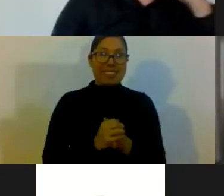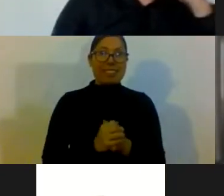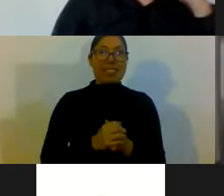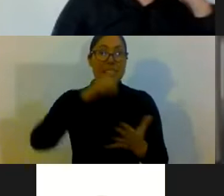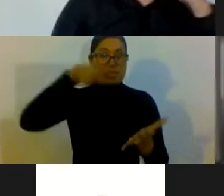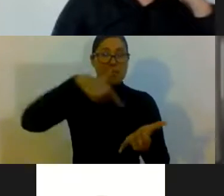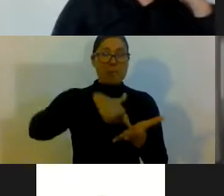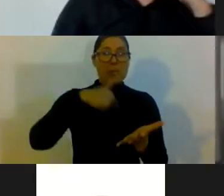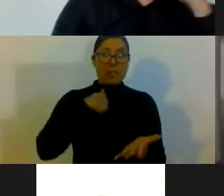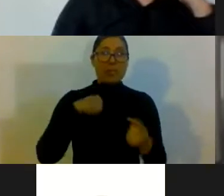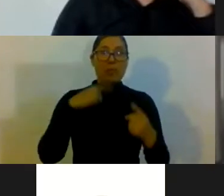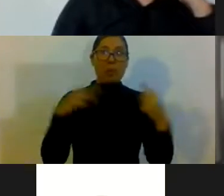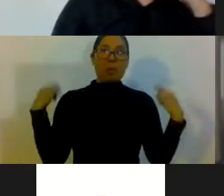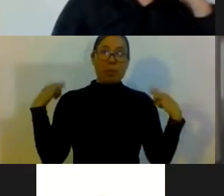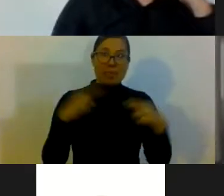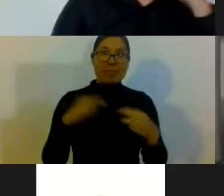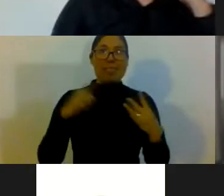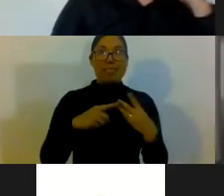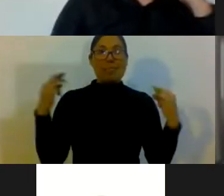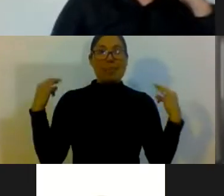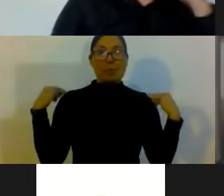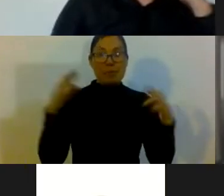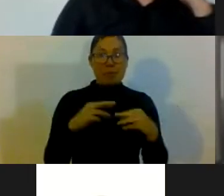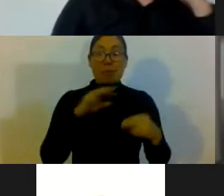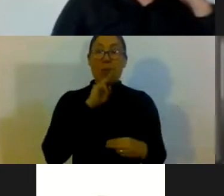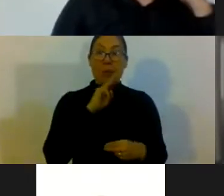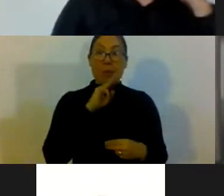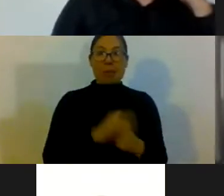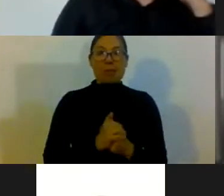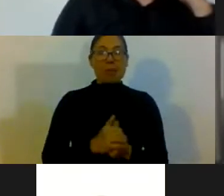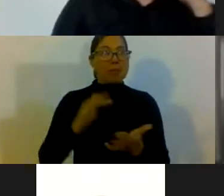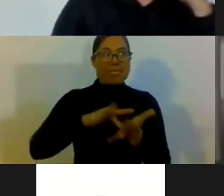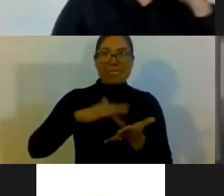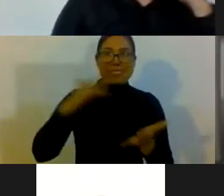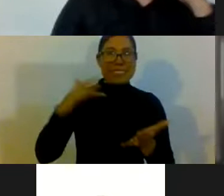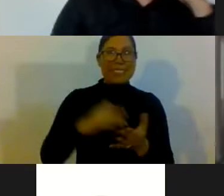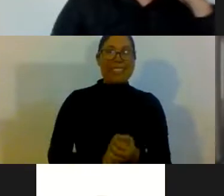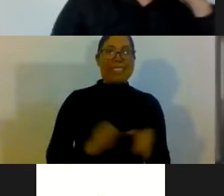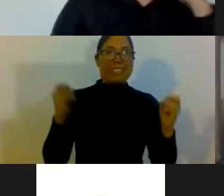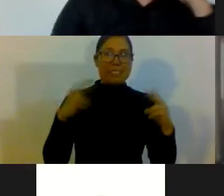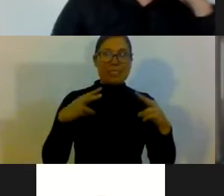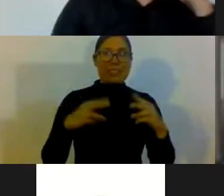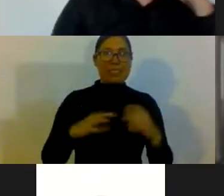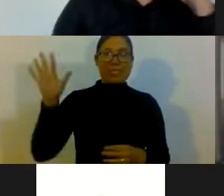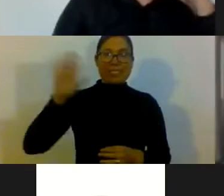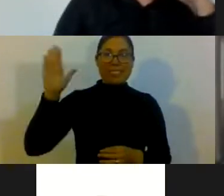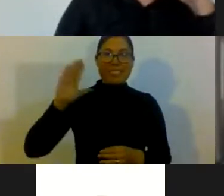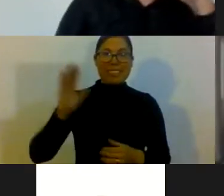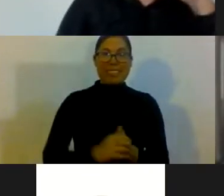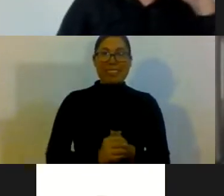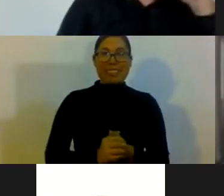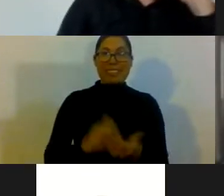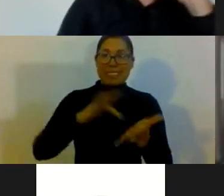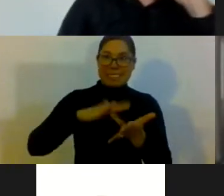Chávez González. Hasta luego. Nos vemos. Hasta luego. Muchísimas gracias. Al contrario, gracias. Bonita tarde.